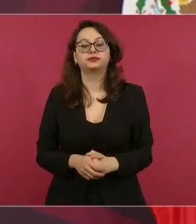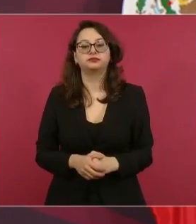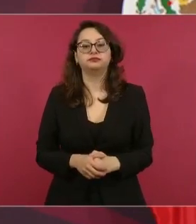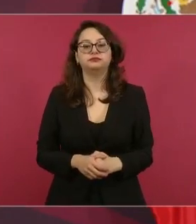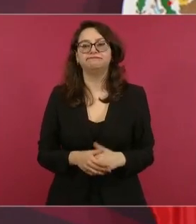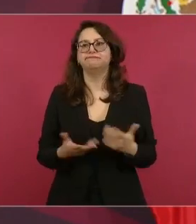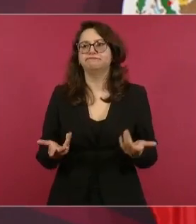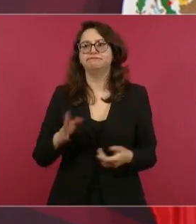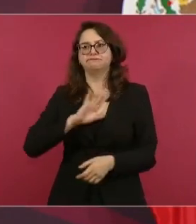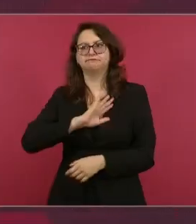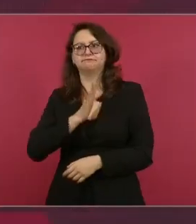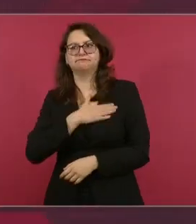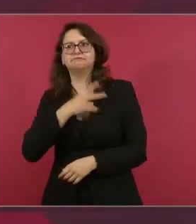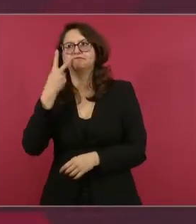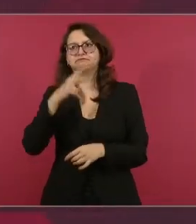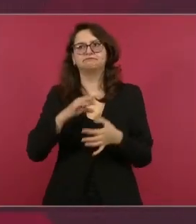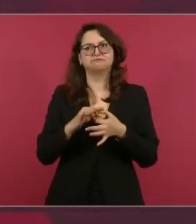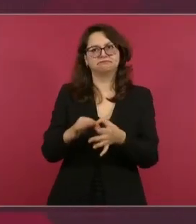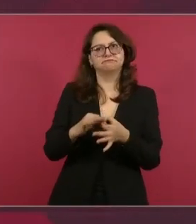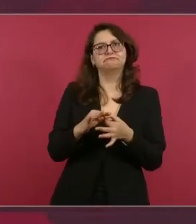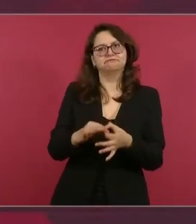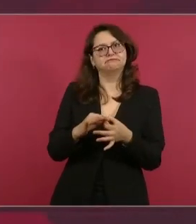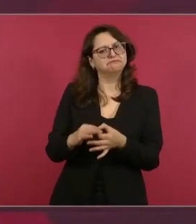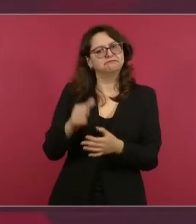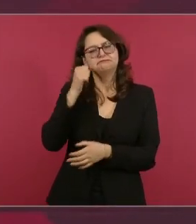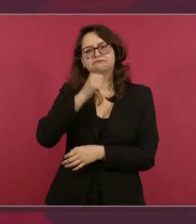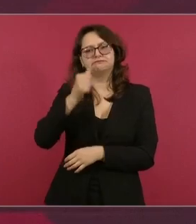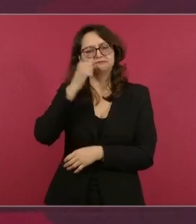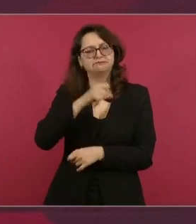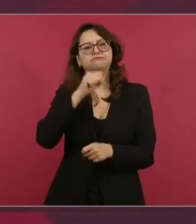mexicanos. Las diferencias las tenemos